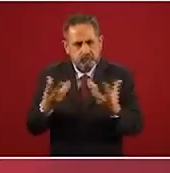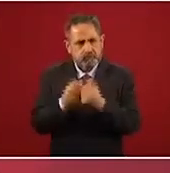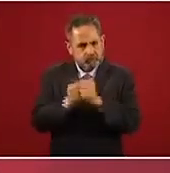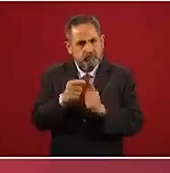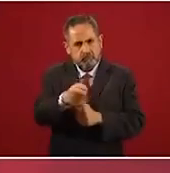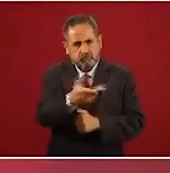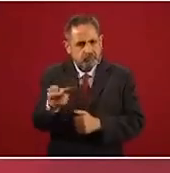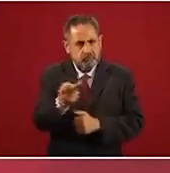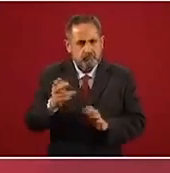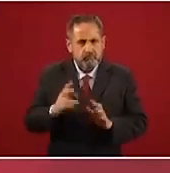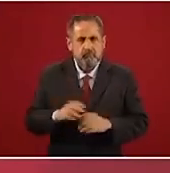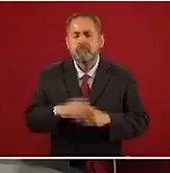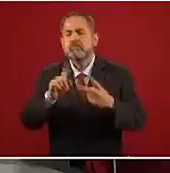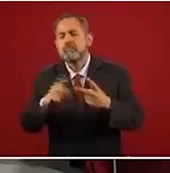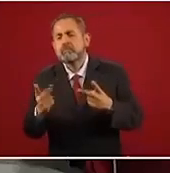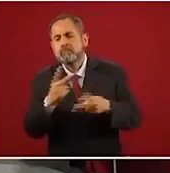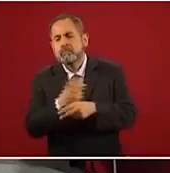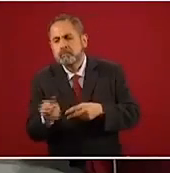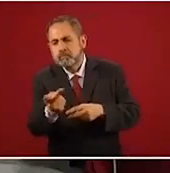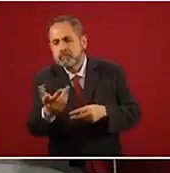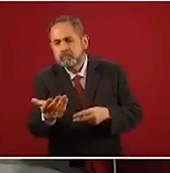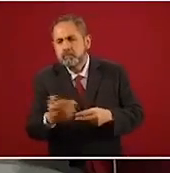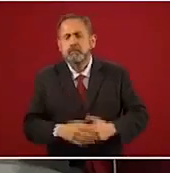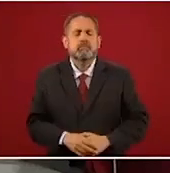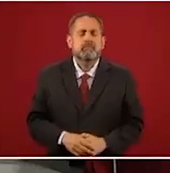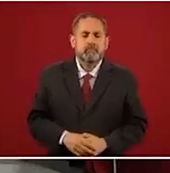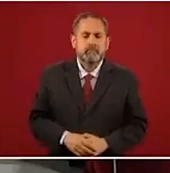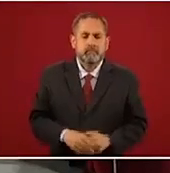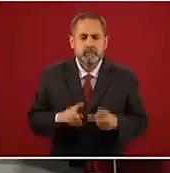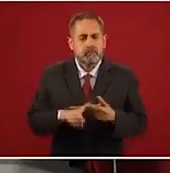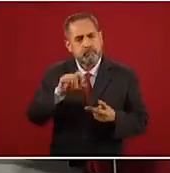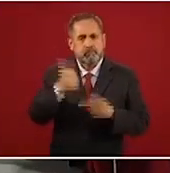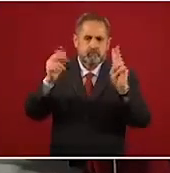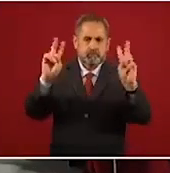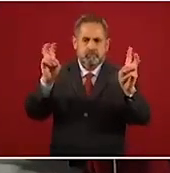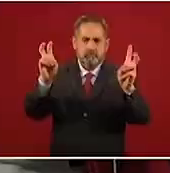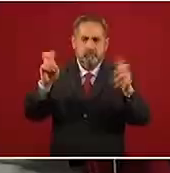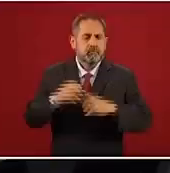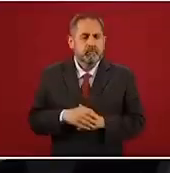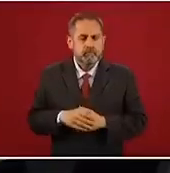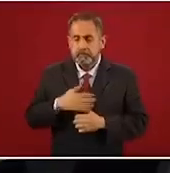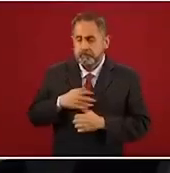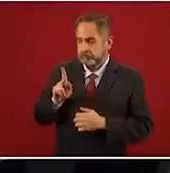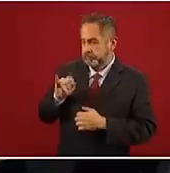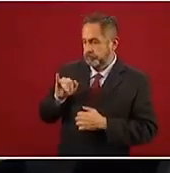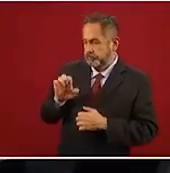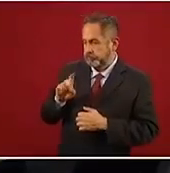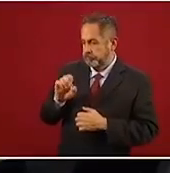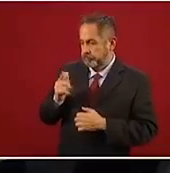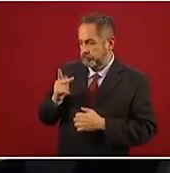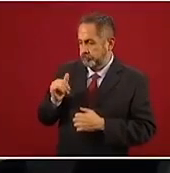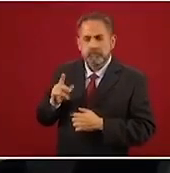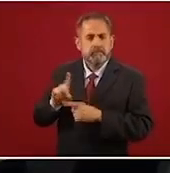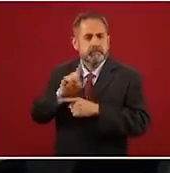forma. ¿Tu segunda pregunta? Claro. Es de otro tema que desde Pie de Página hemos dado seguimiento desde hace